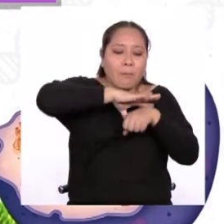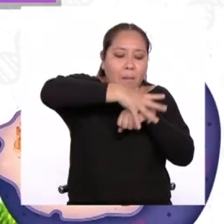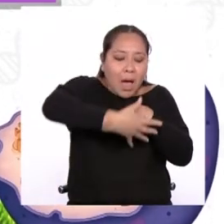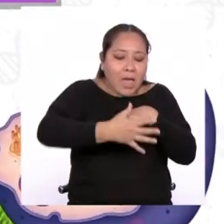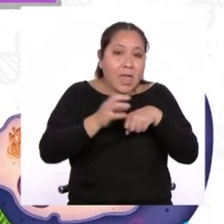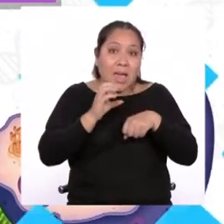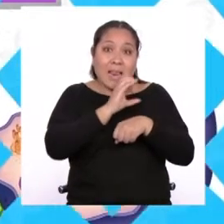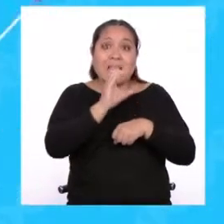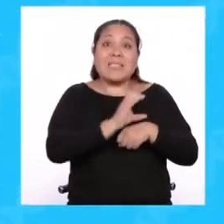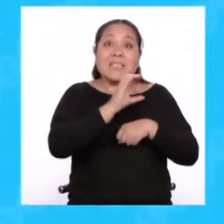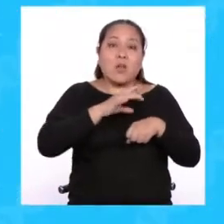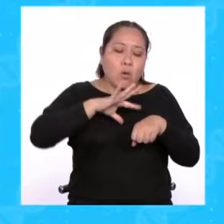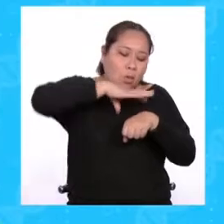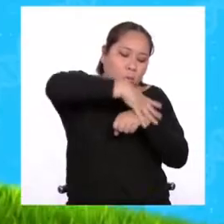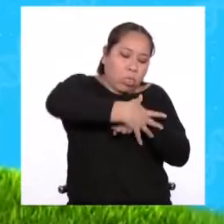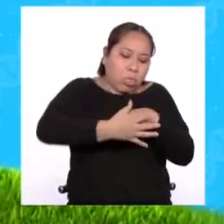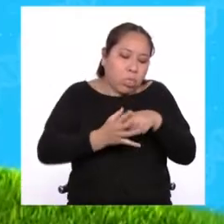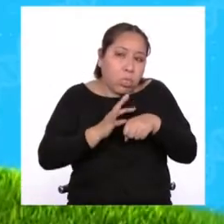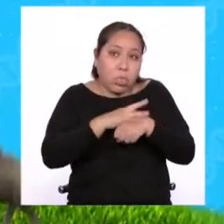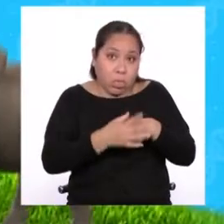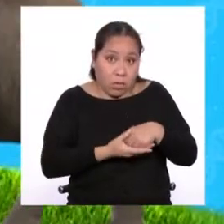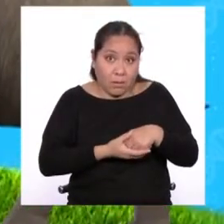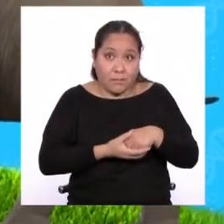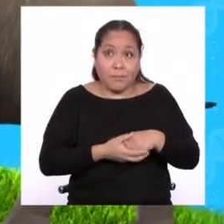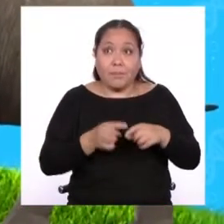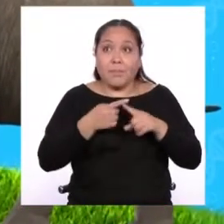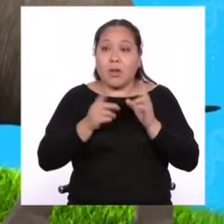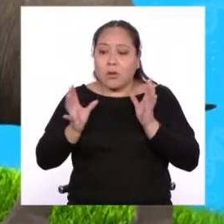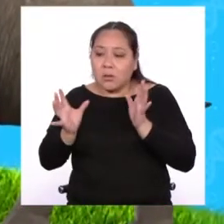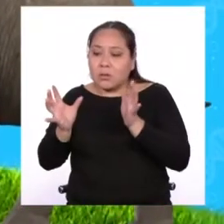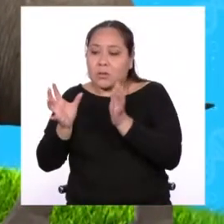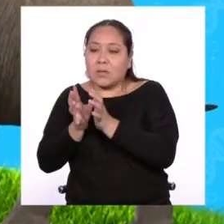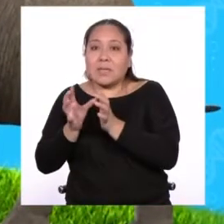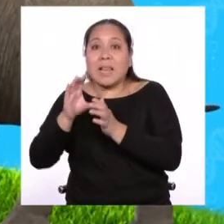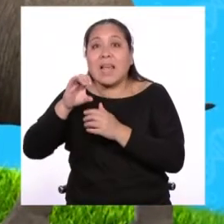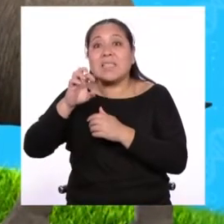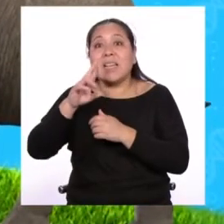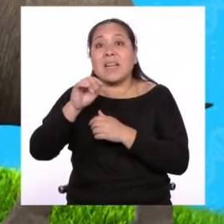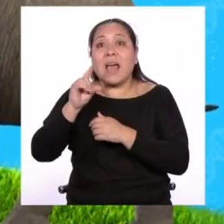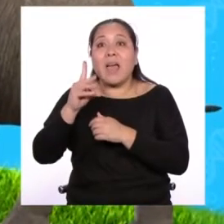las nutre. Por otro lado, la circulación cerrada ocurre en los